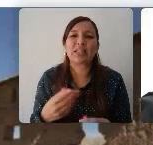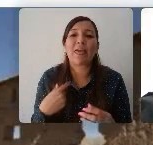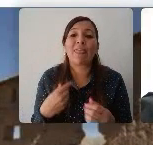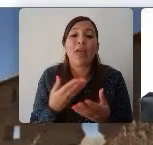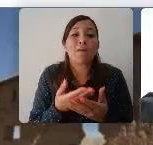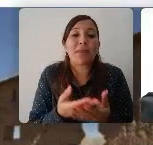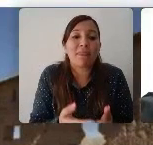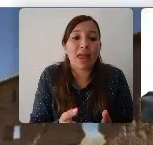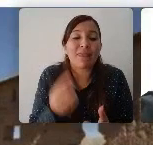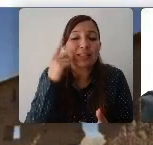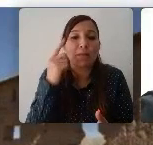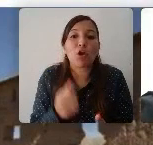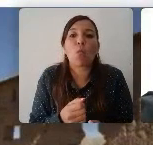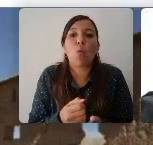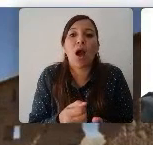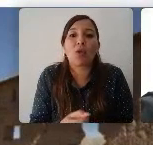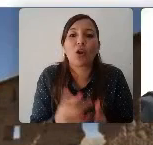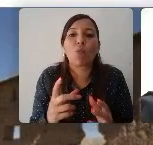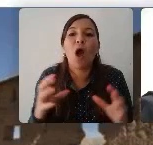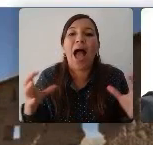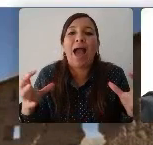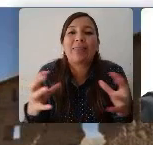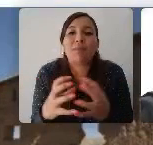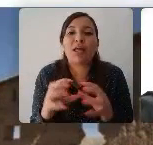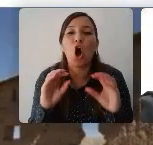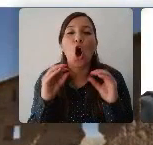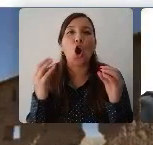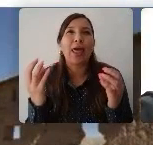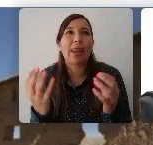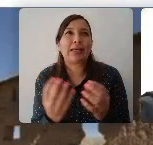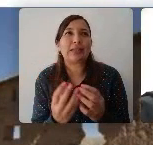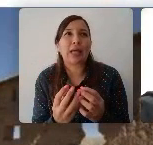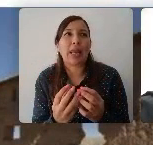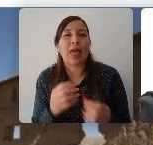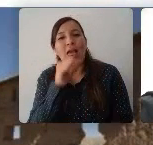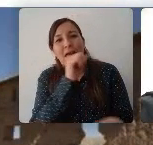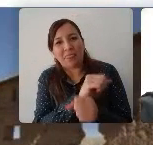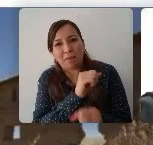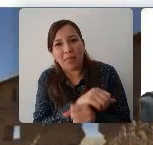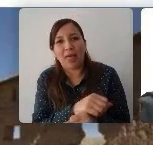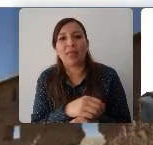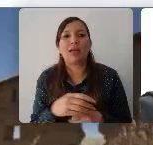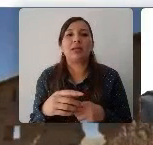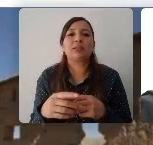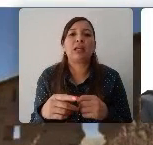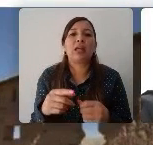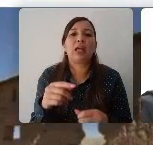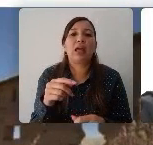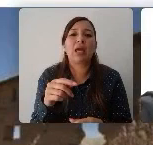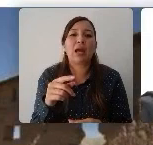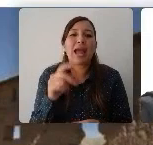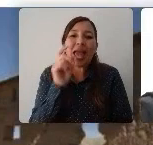de servicios, en cuanto a la oferta de actividades, ¿no? Muchos de ellos incluso han sido